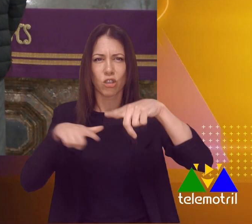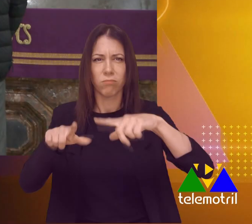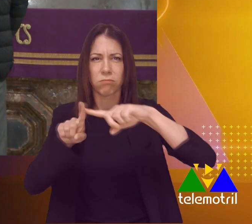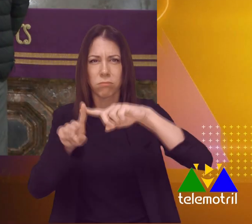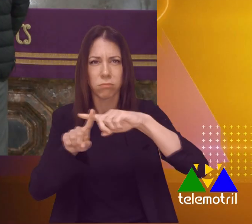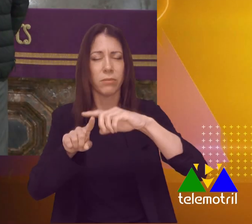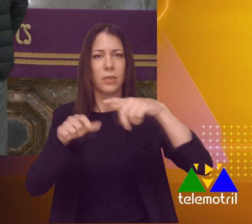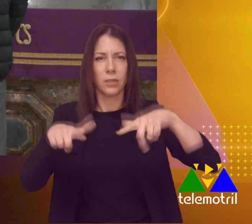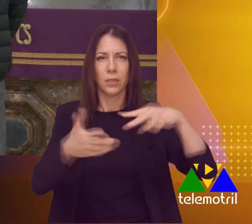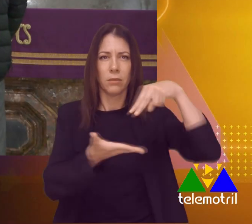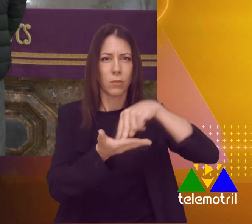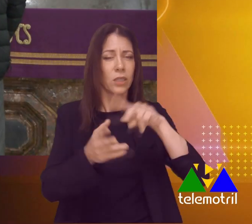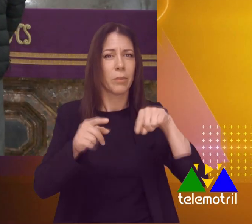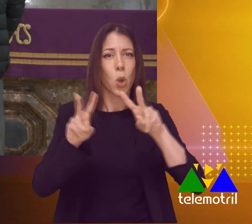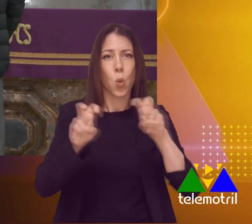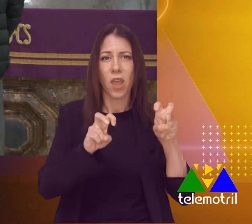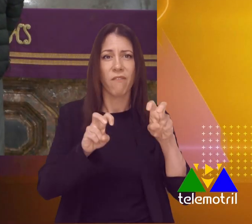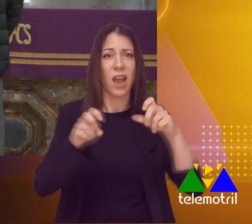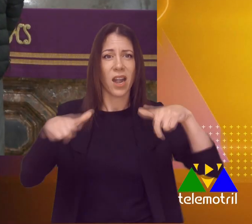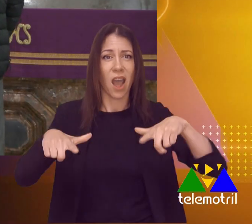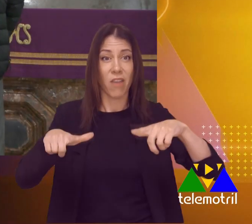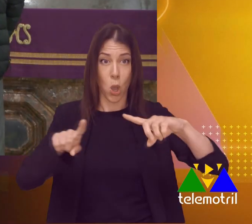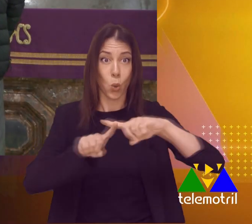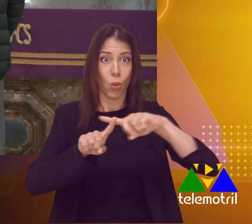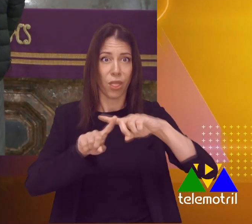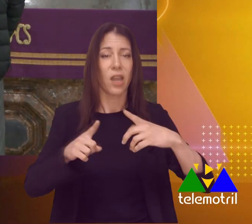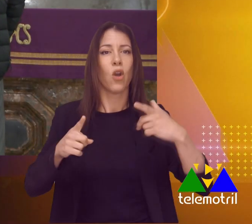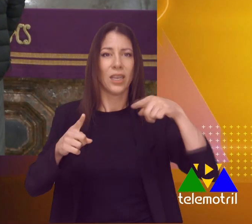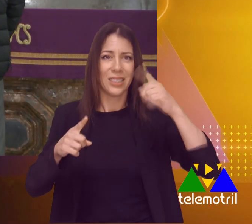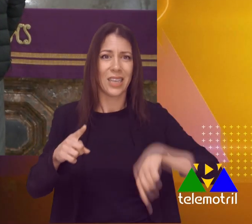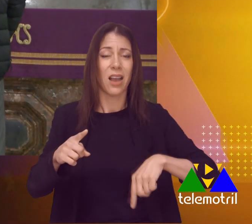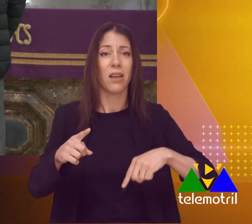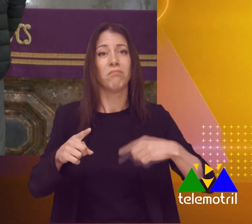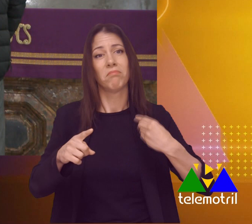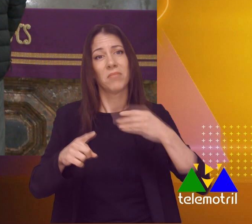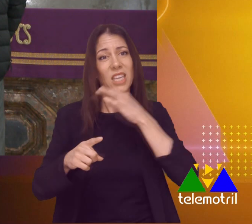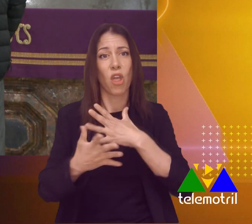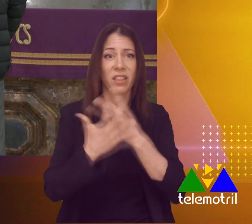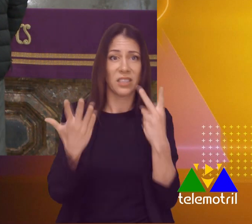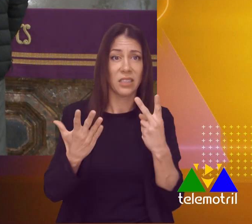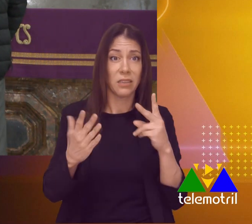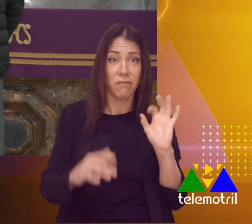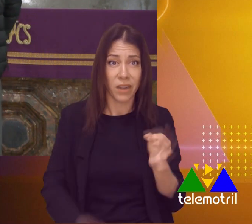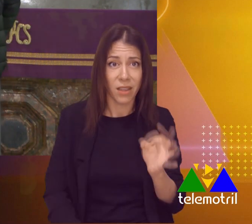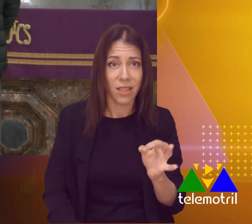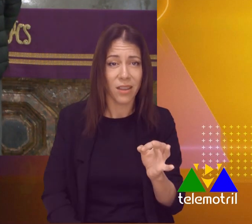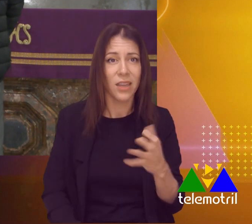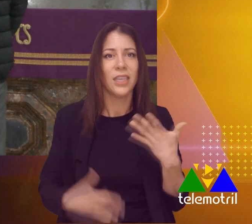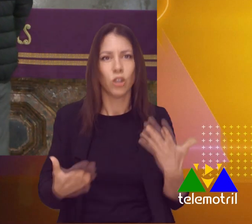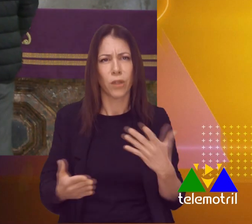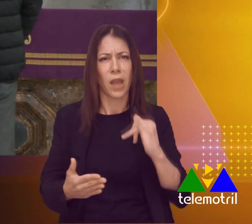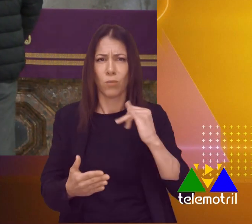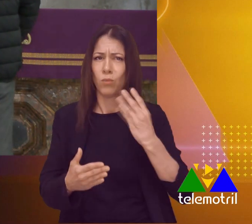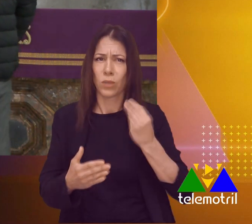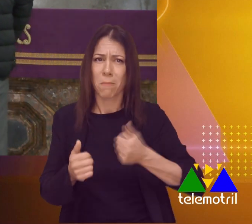fantástica nueva nave de crucero, ahí ya en el siglo XVII, ¿verdad? Y bueno, y